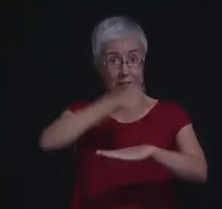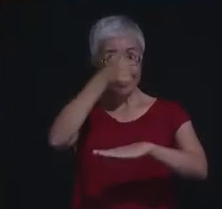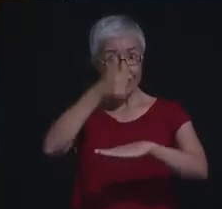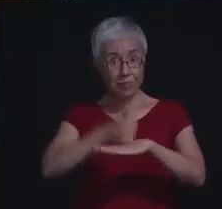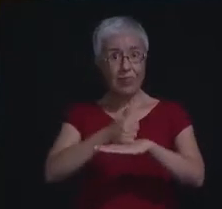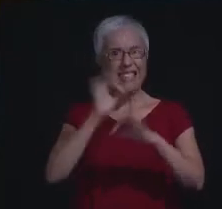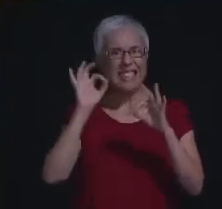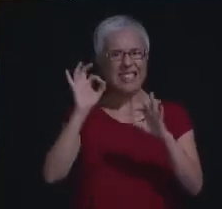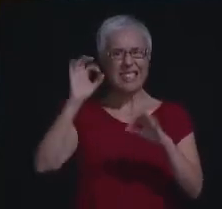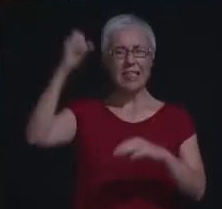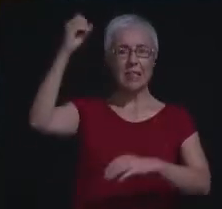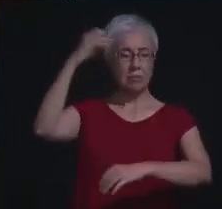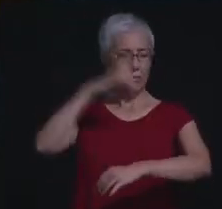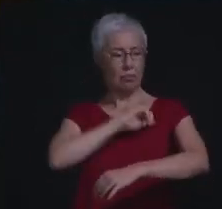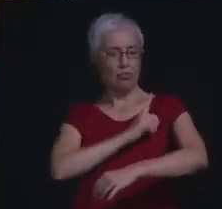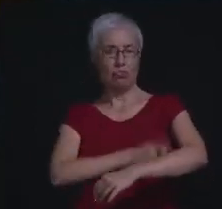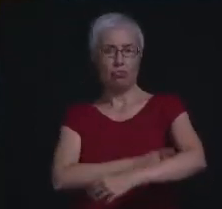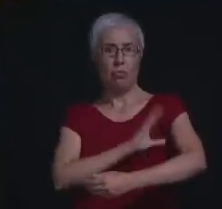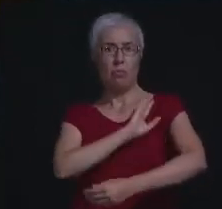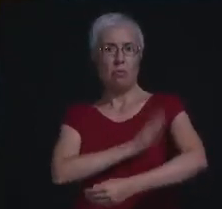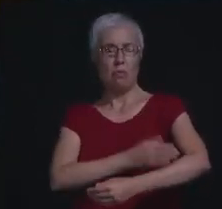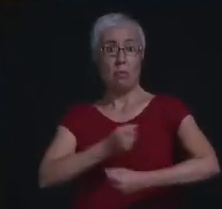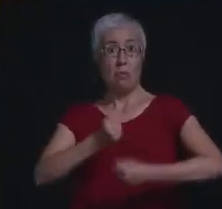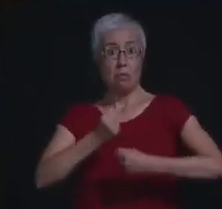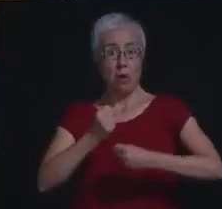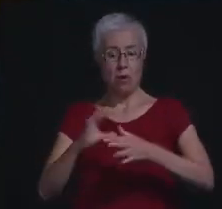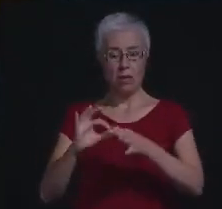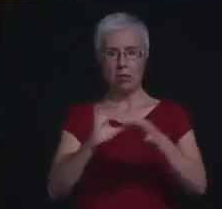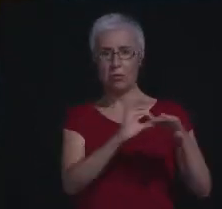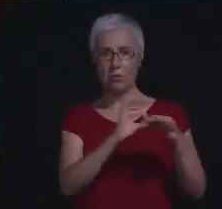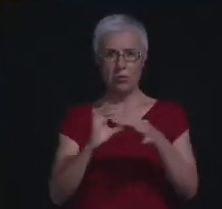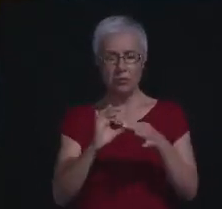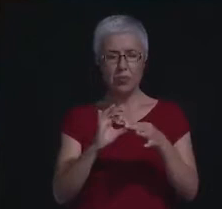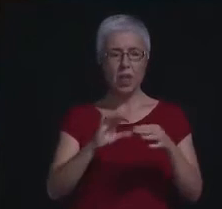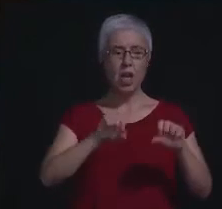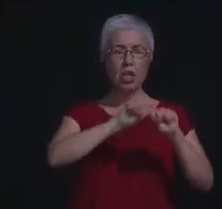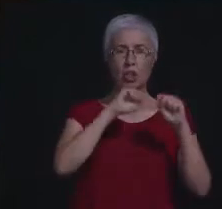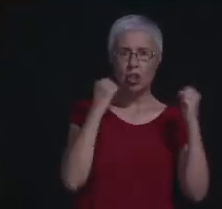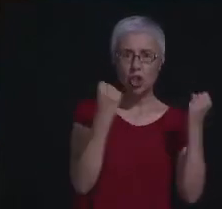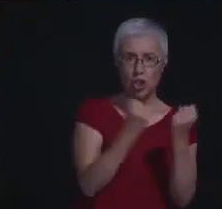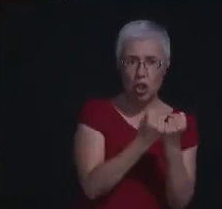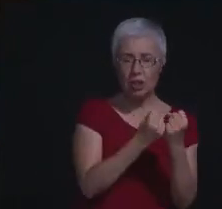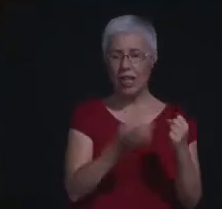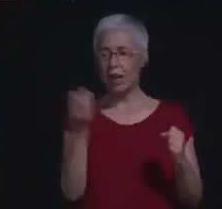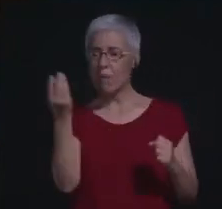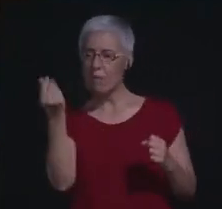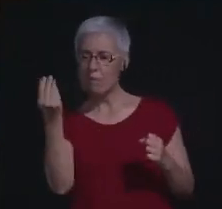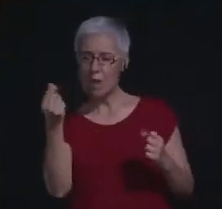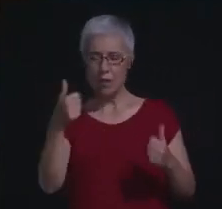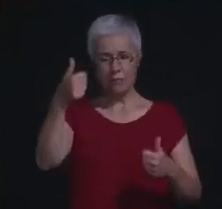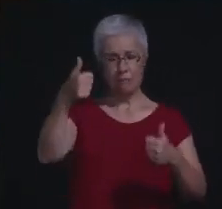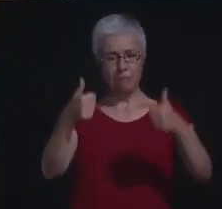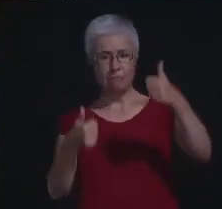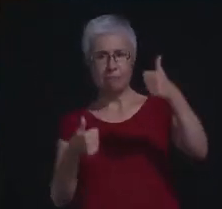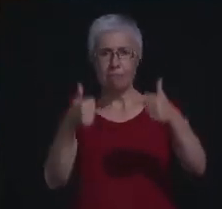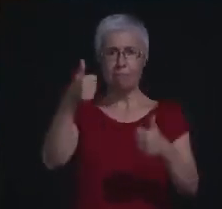todo el debate que existe entre rentabilidad social o rentabilidad económica, y donde ponéis